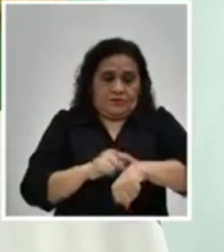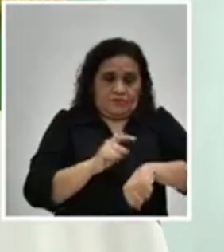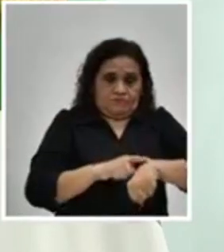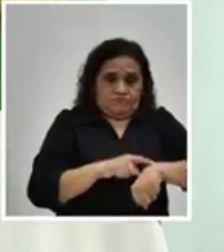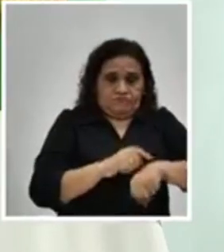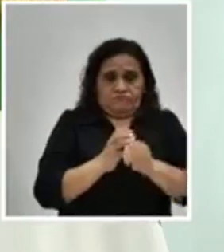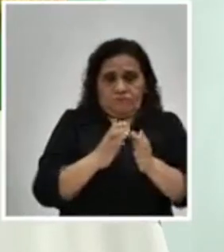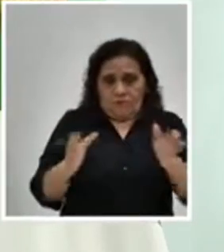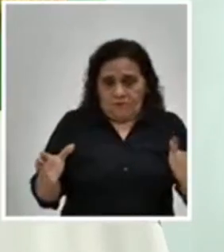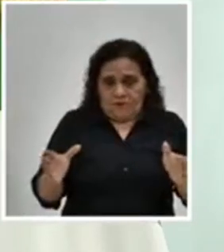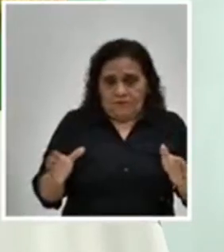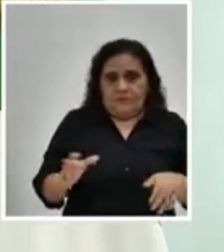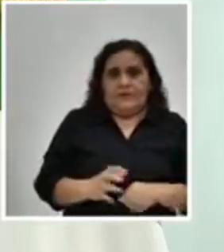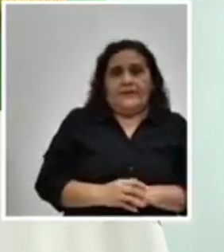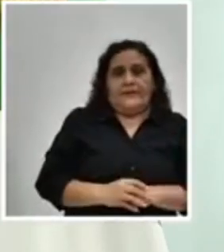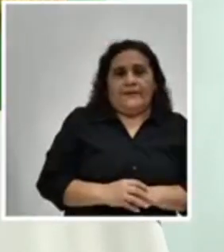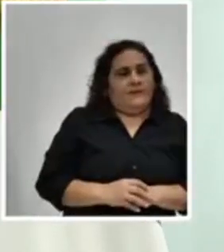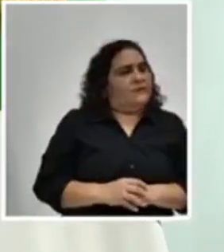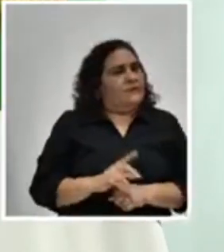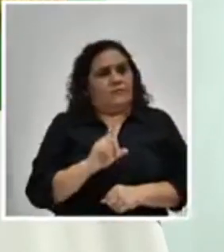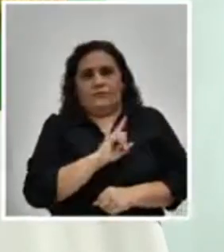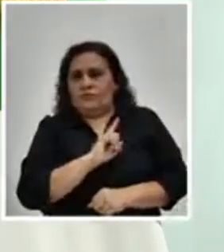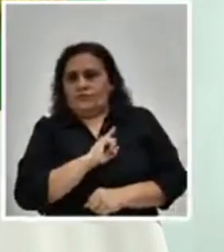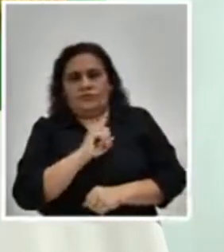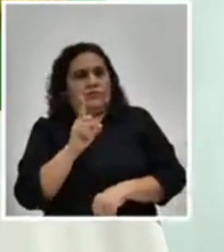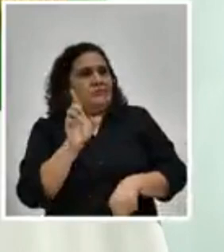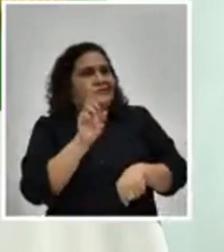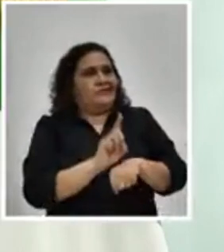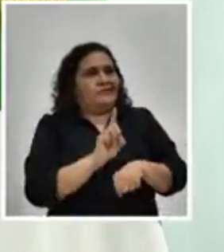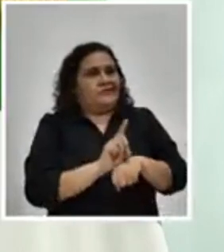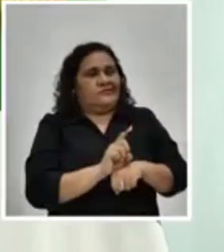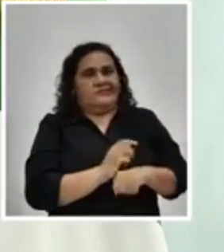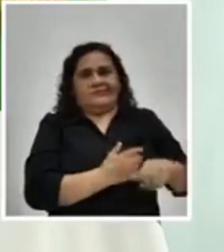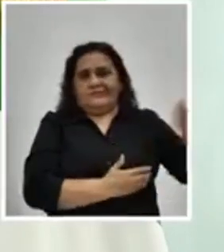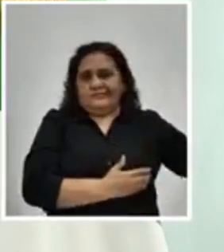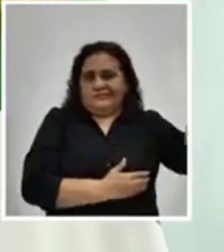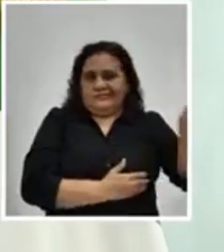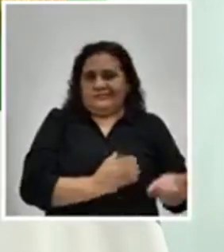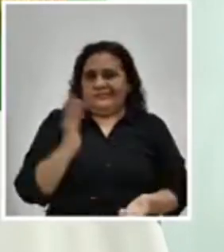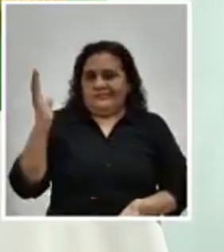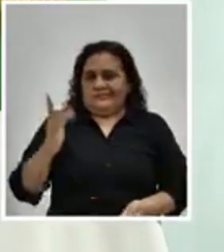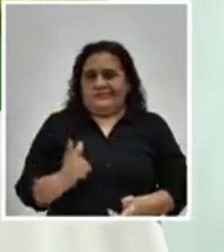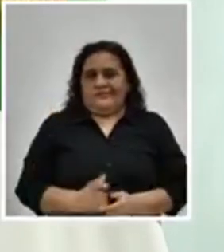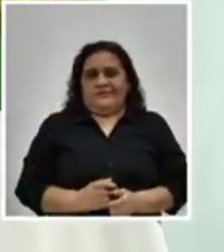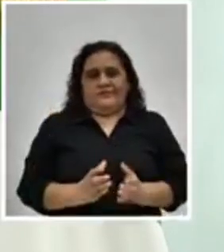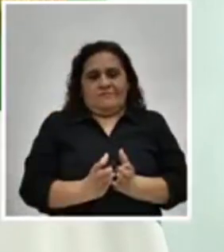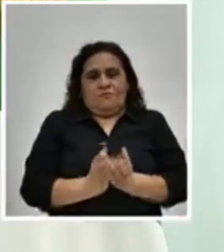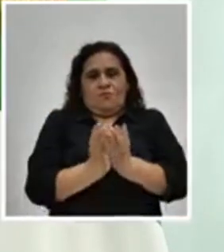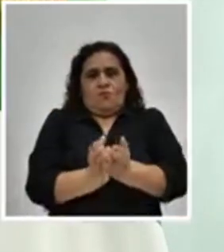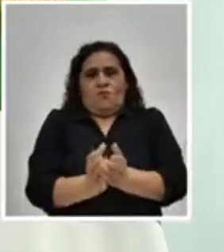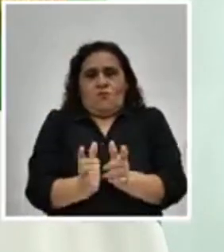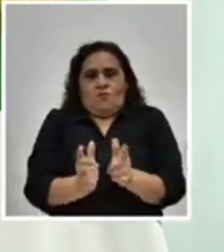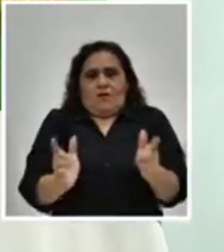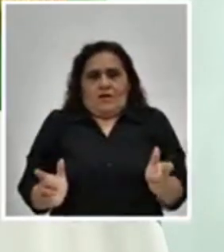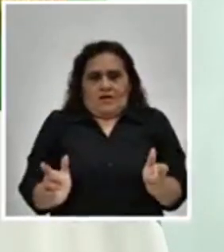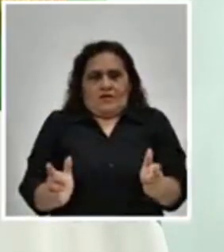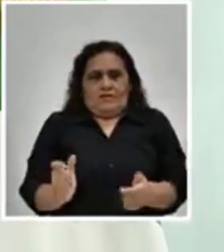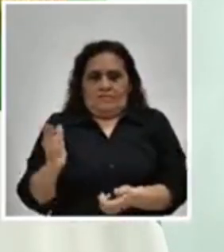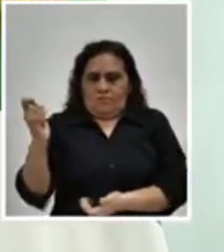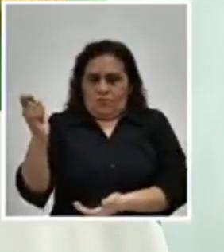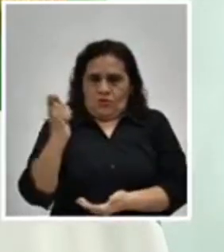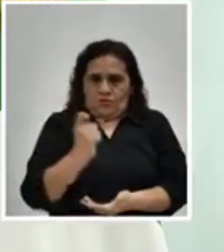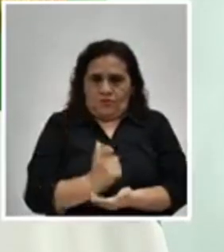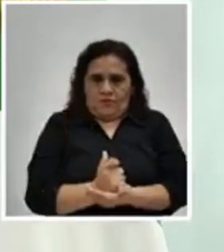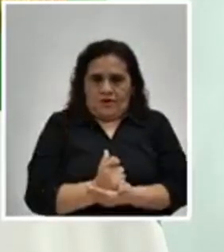ampliado y no depender solo de los días de arribo de cruceros. Con una inversión privada y